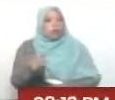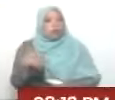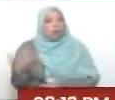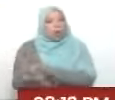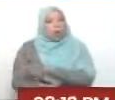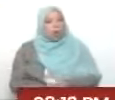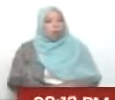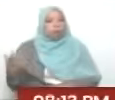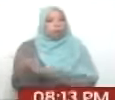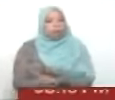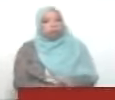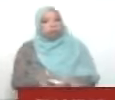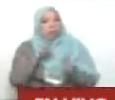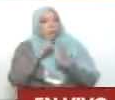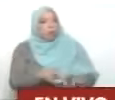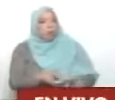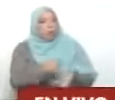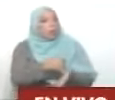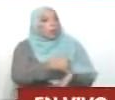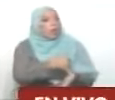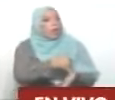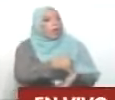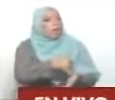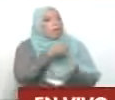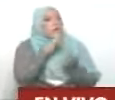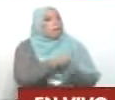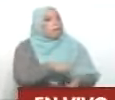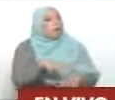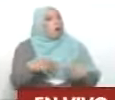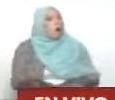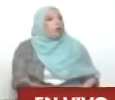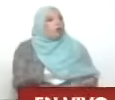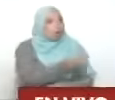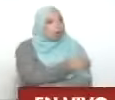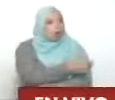Ceballos. ¡Pataruco, responde!